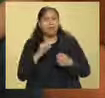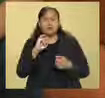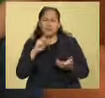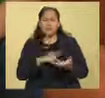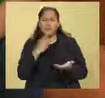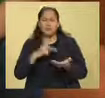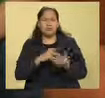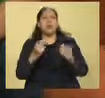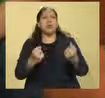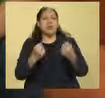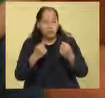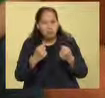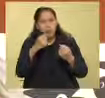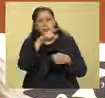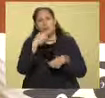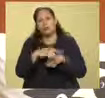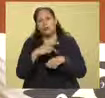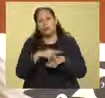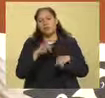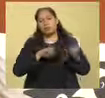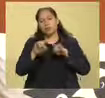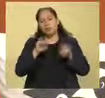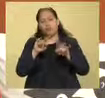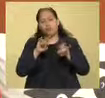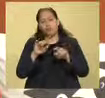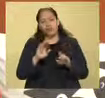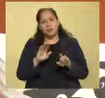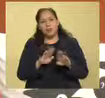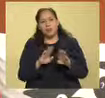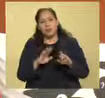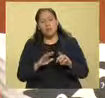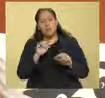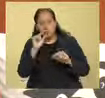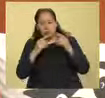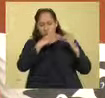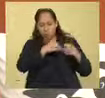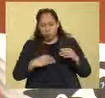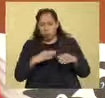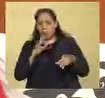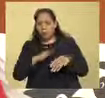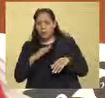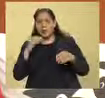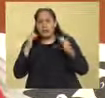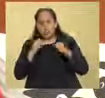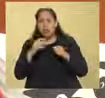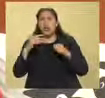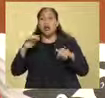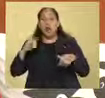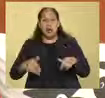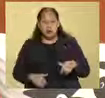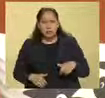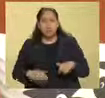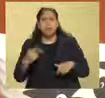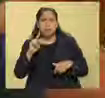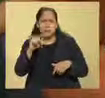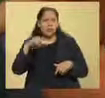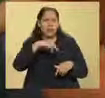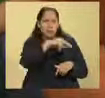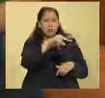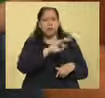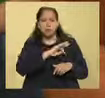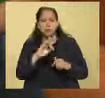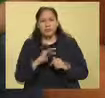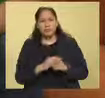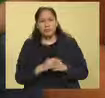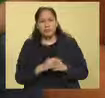es un deporte de alto riesgo afortunadamente cada vez es más seguro si puedes tener accidentes pero sales caminando y pues si